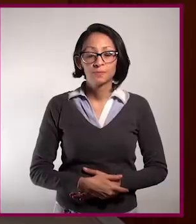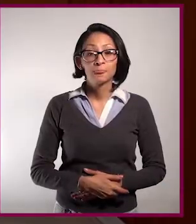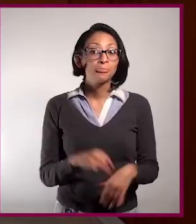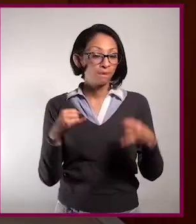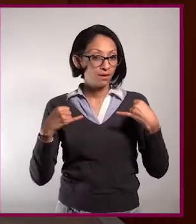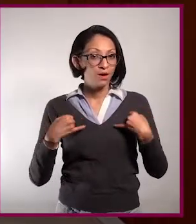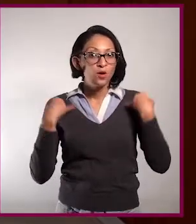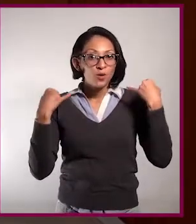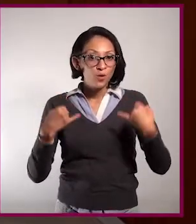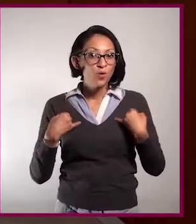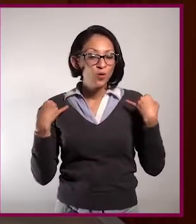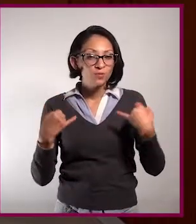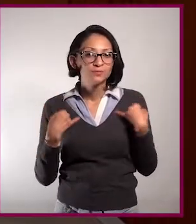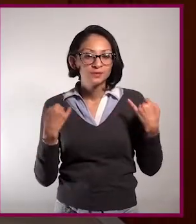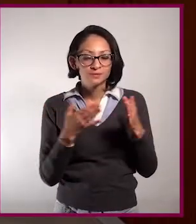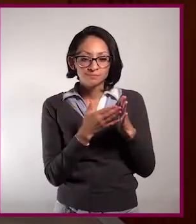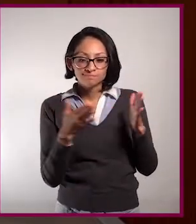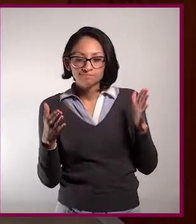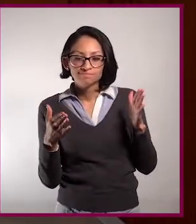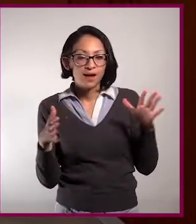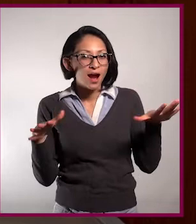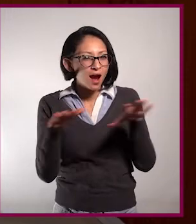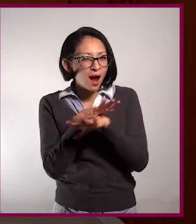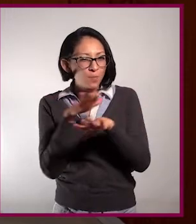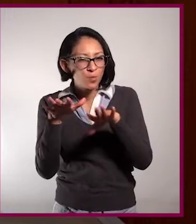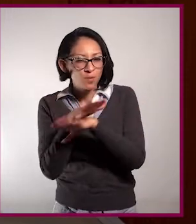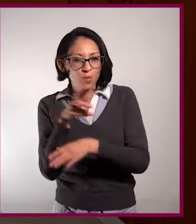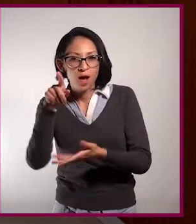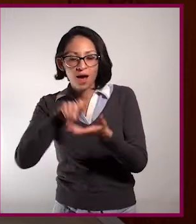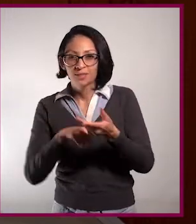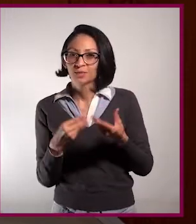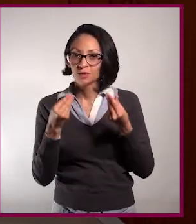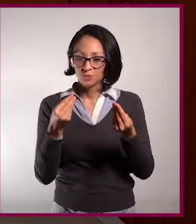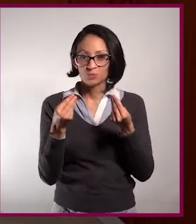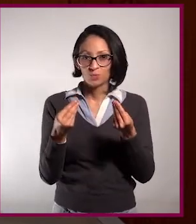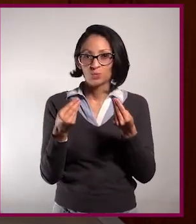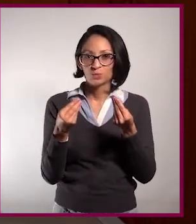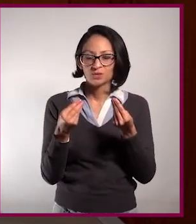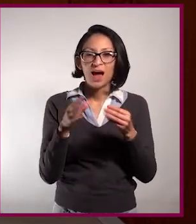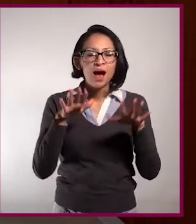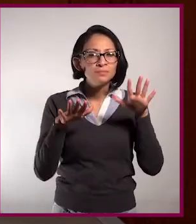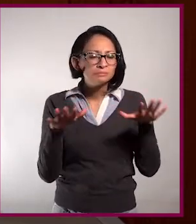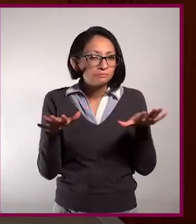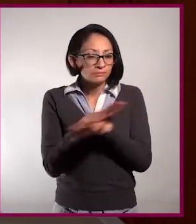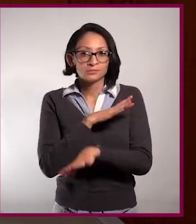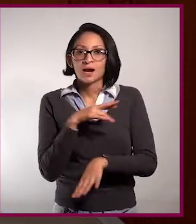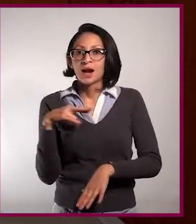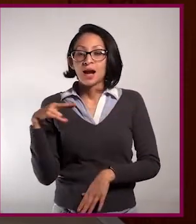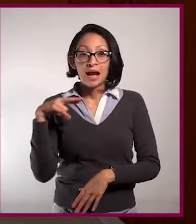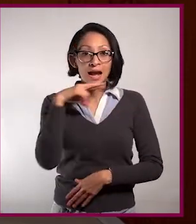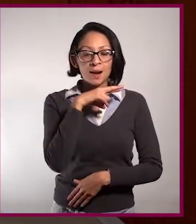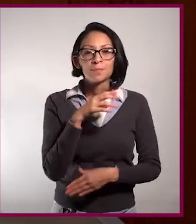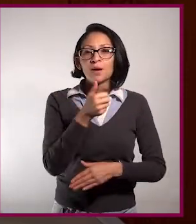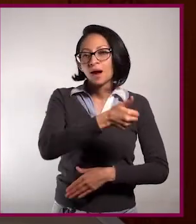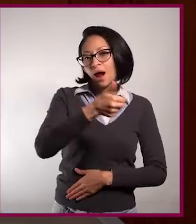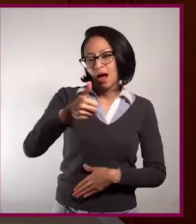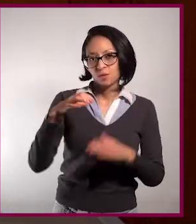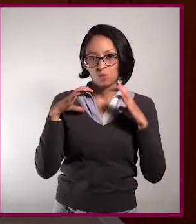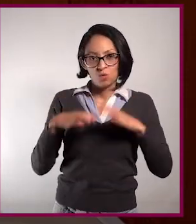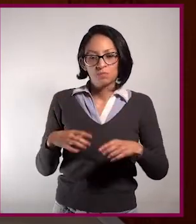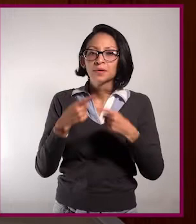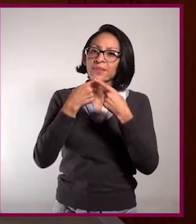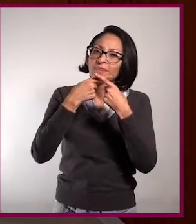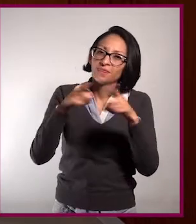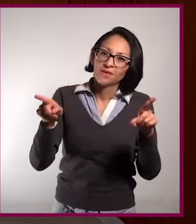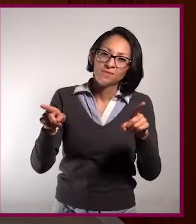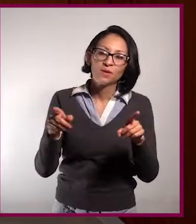La adolescencia es una etapa de muchas transformaciones, donde a veces los cambios se dan muy rápido. Cada cuerpo es distinto,